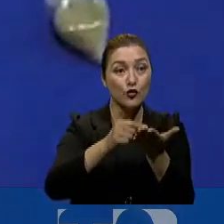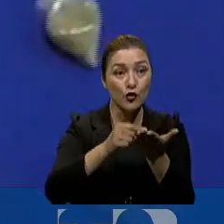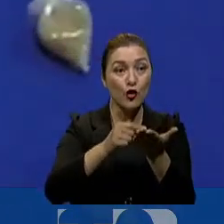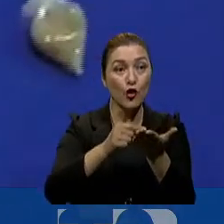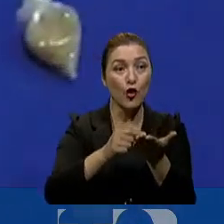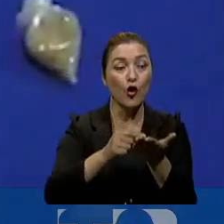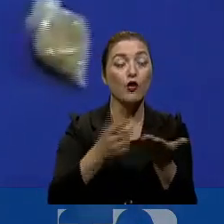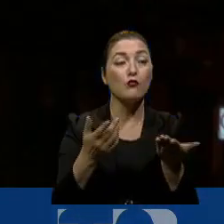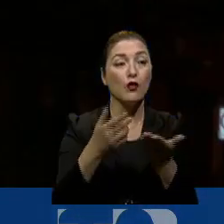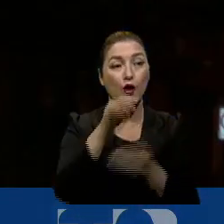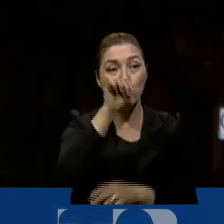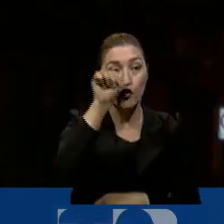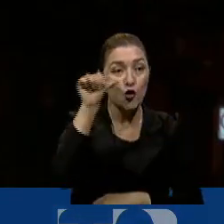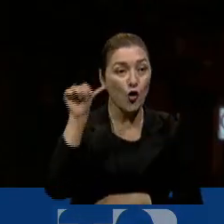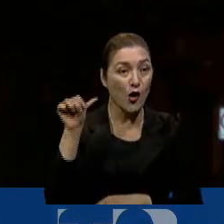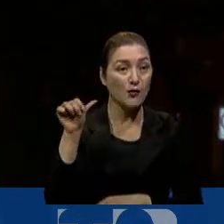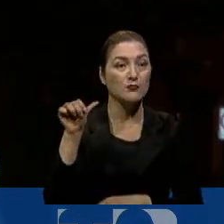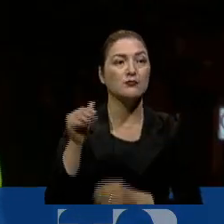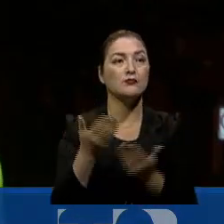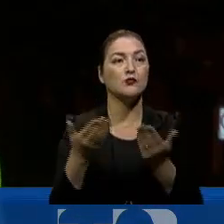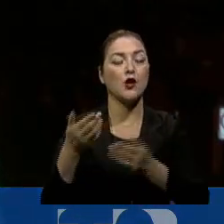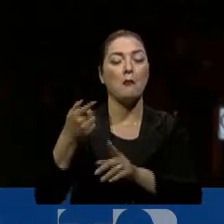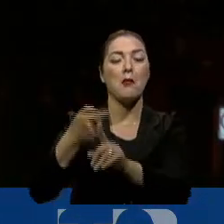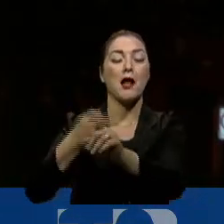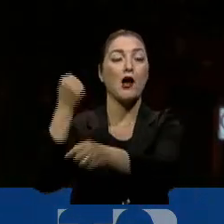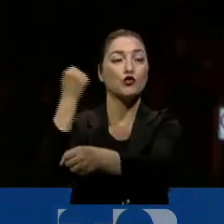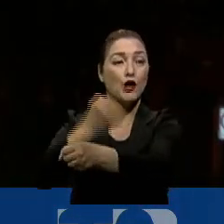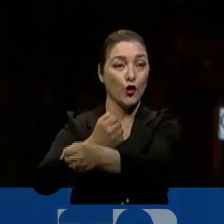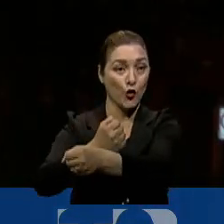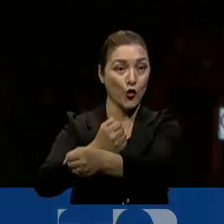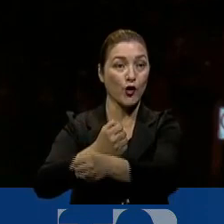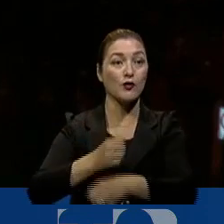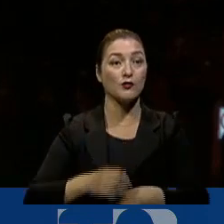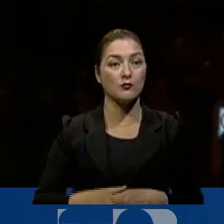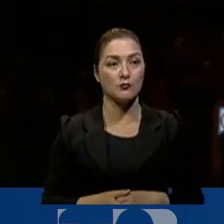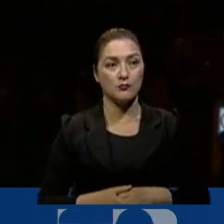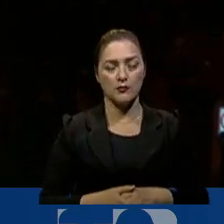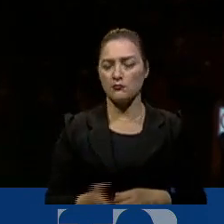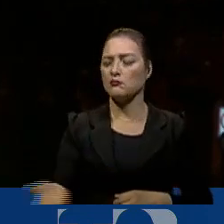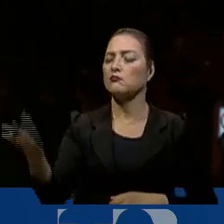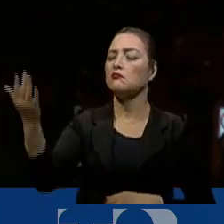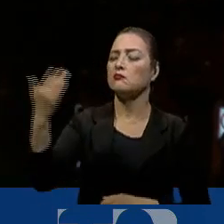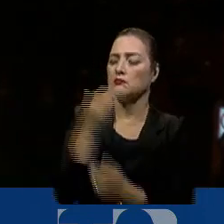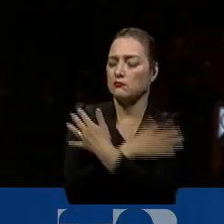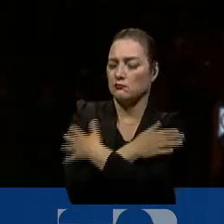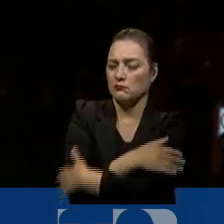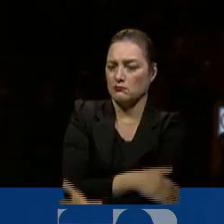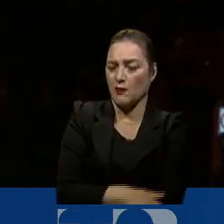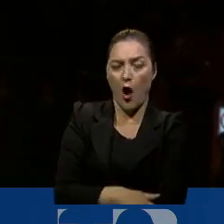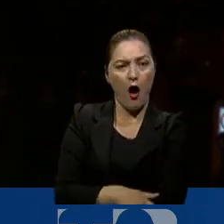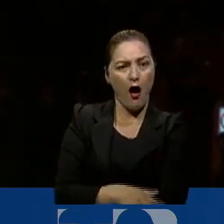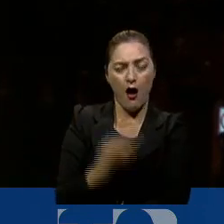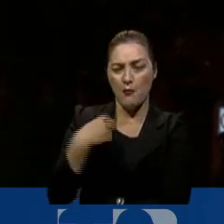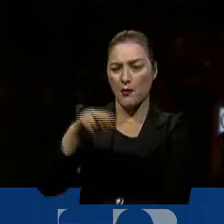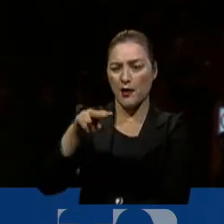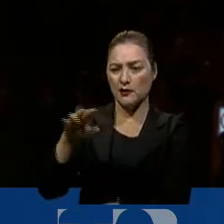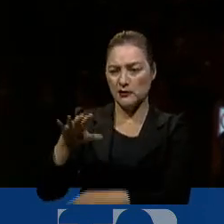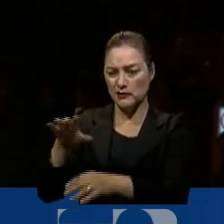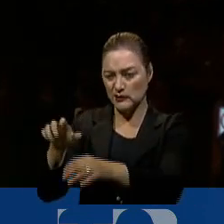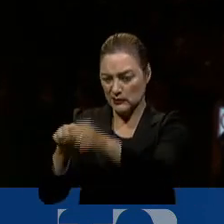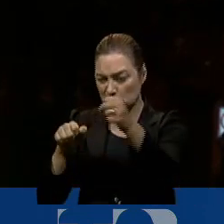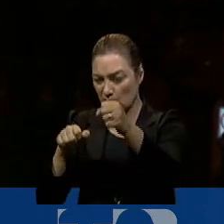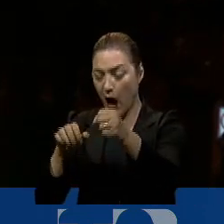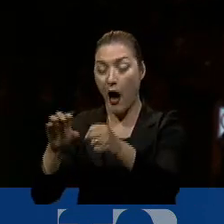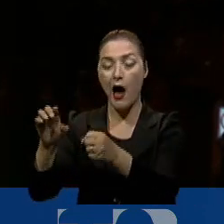tenían dosis de droga. A la altura del mercado de San Roque, al verificar y hacerle un registro, se logró localizar 50